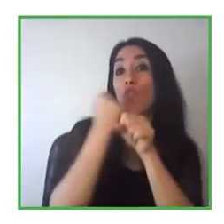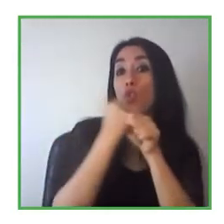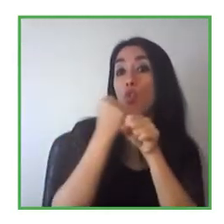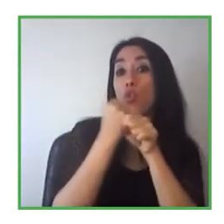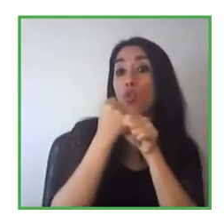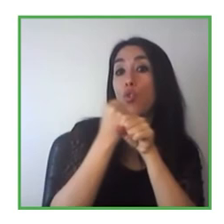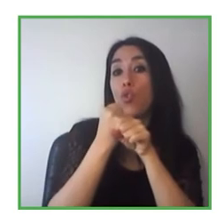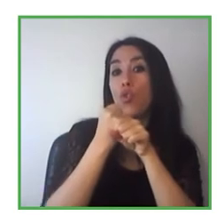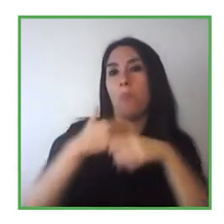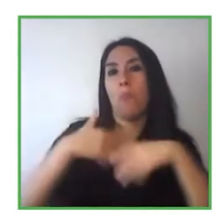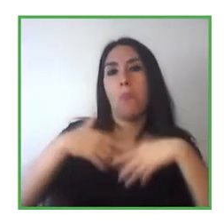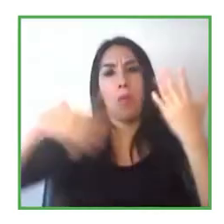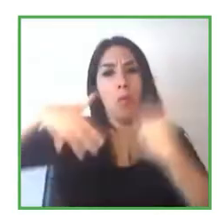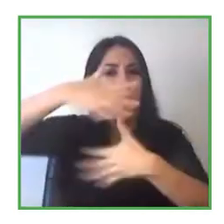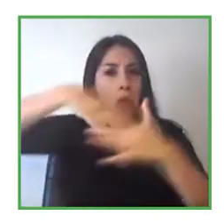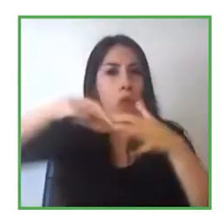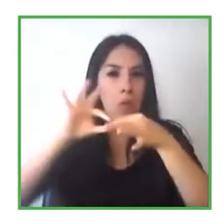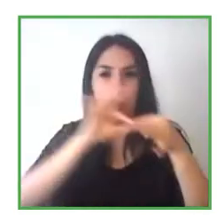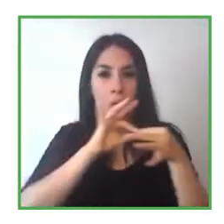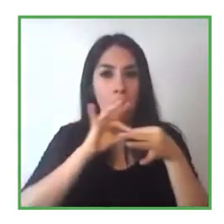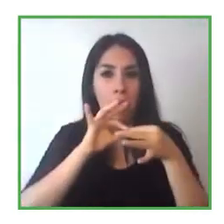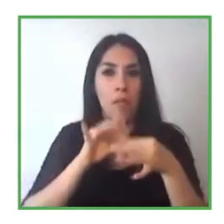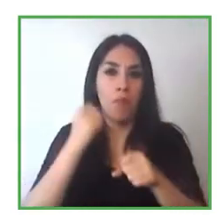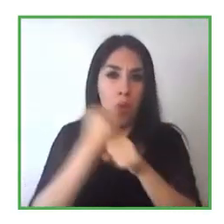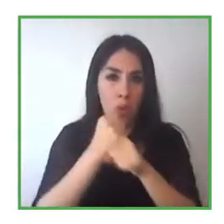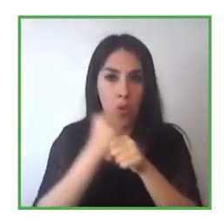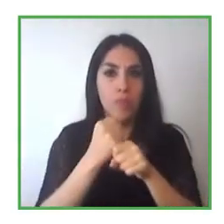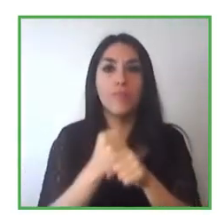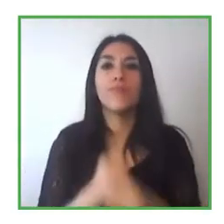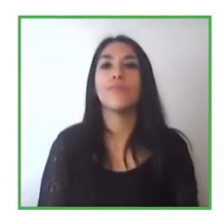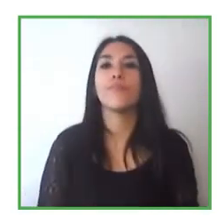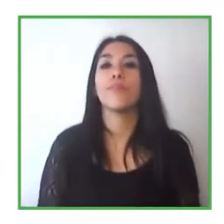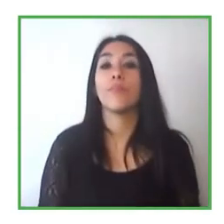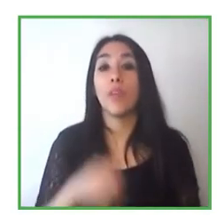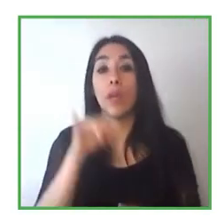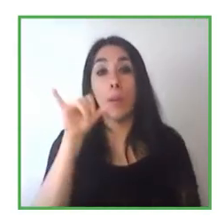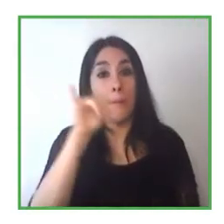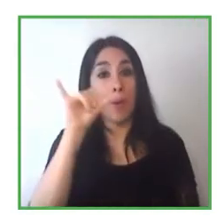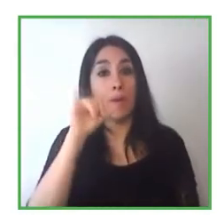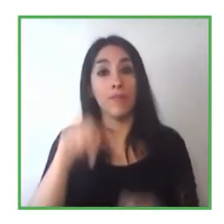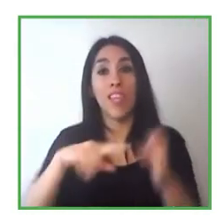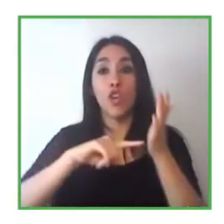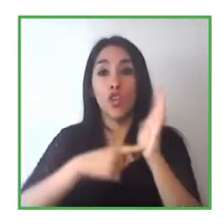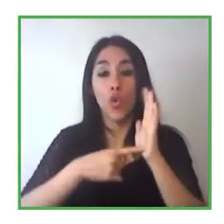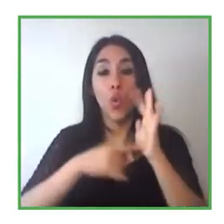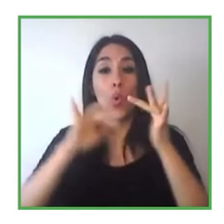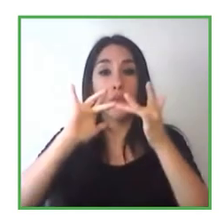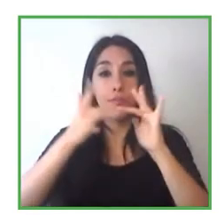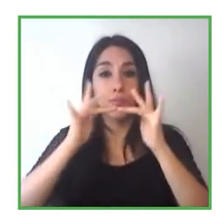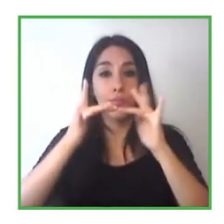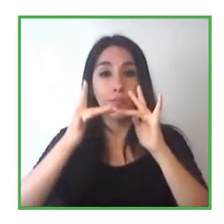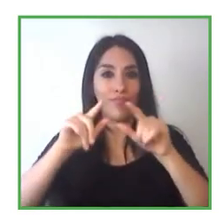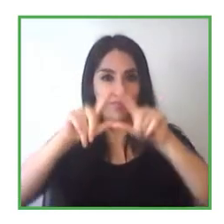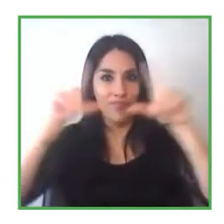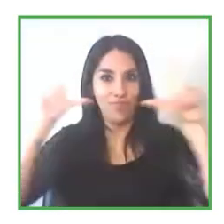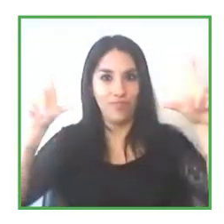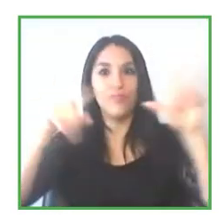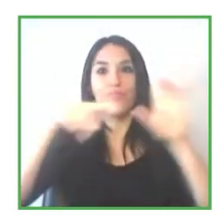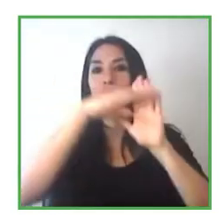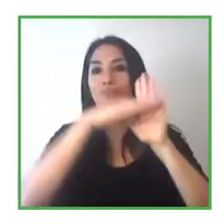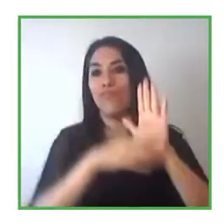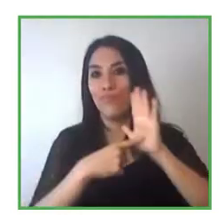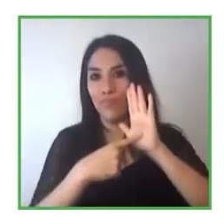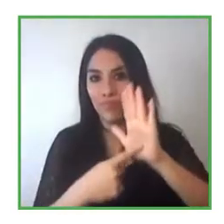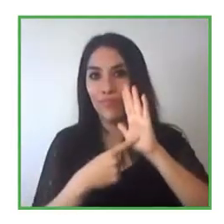en red, con esa tecnología, conseguimos que la empresa, para cada una de las vacantes que tenemos, ofertas que